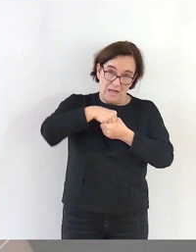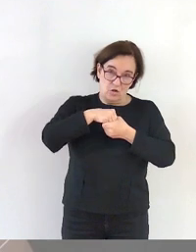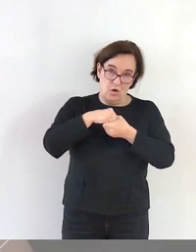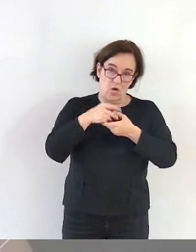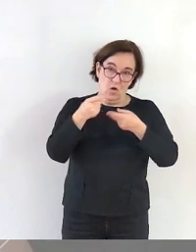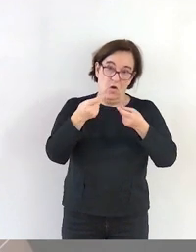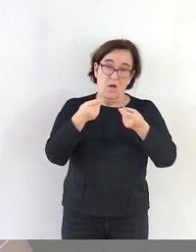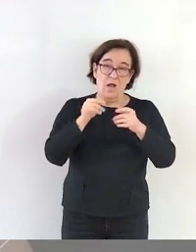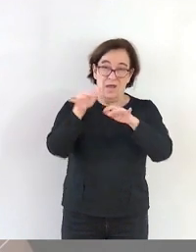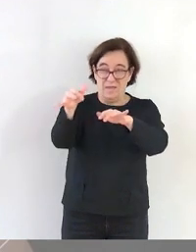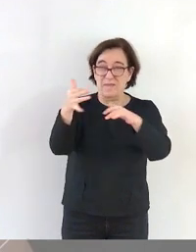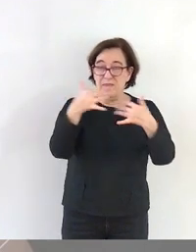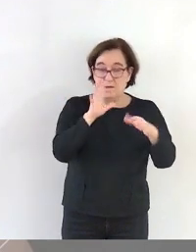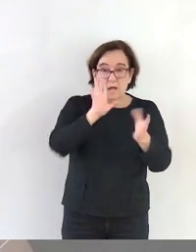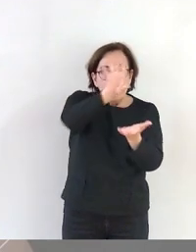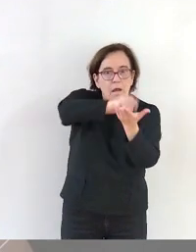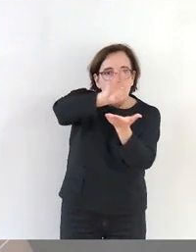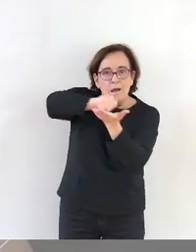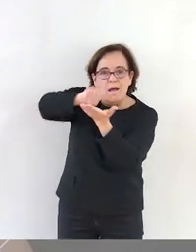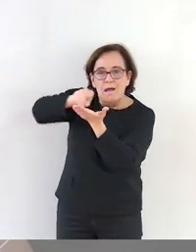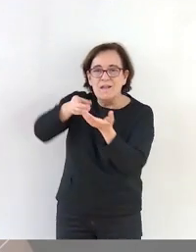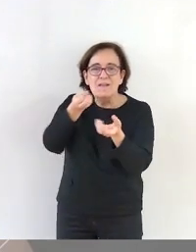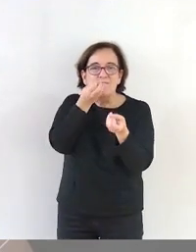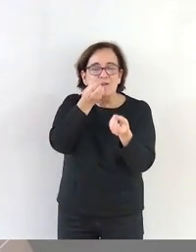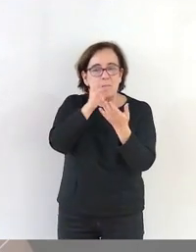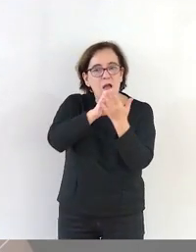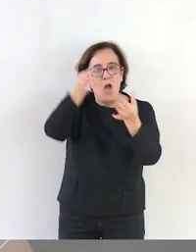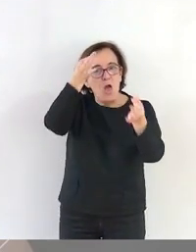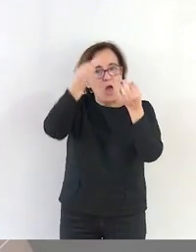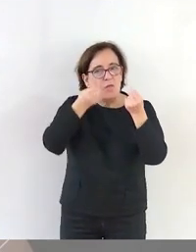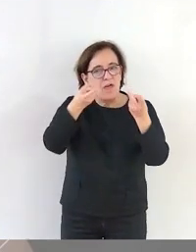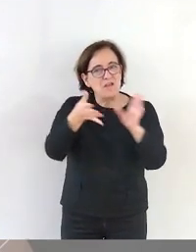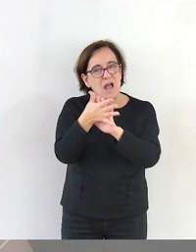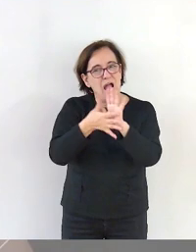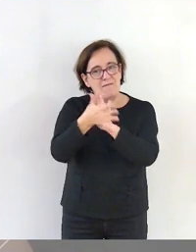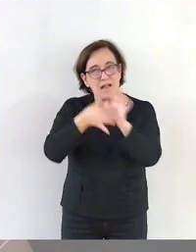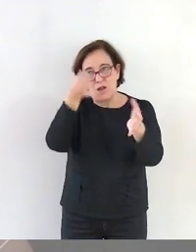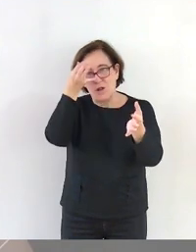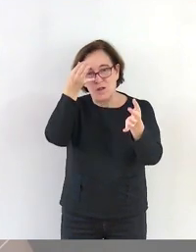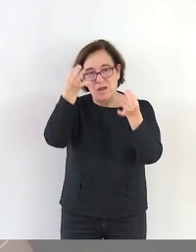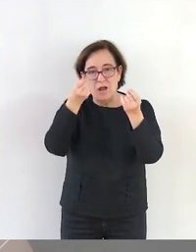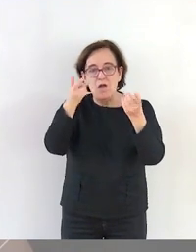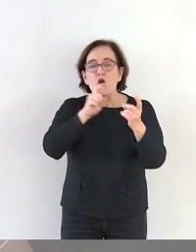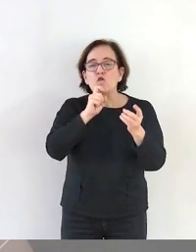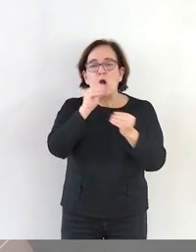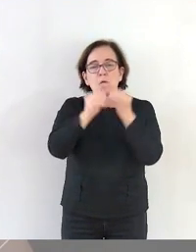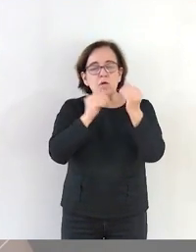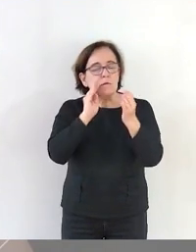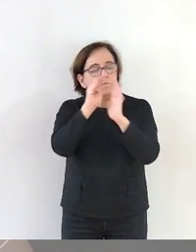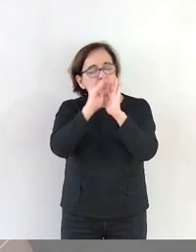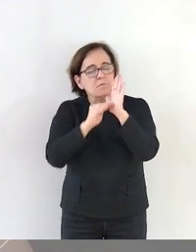e que se encarga de recoger toda esta información de estos datos que creo que luego hablaremos un poco de los datos Y como medimos todo esto